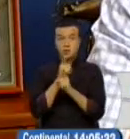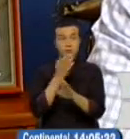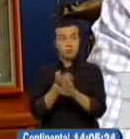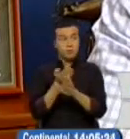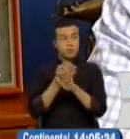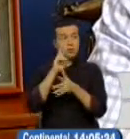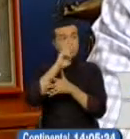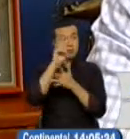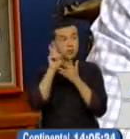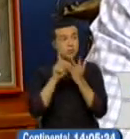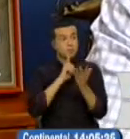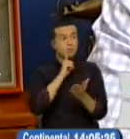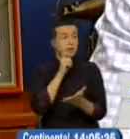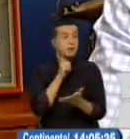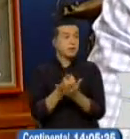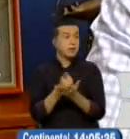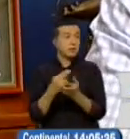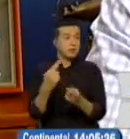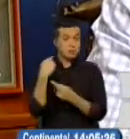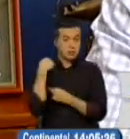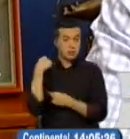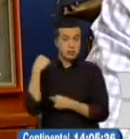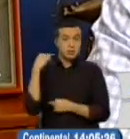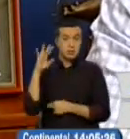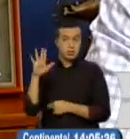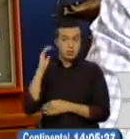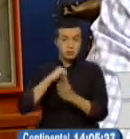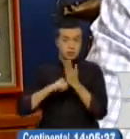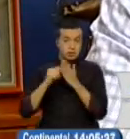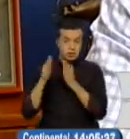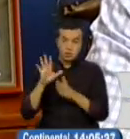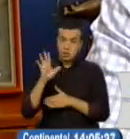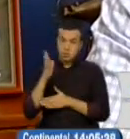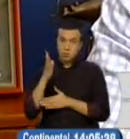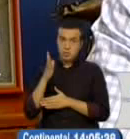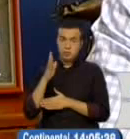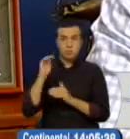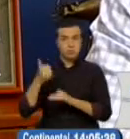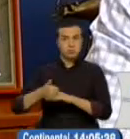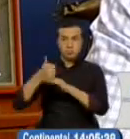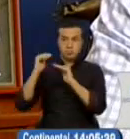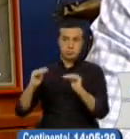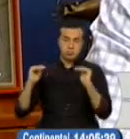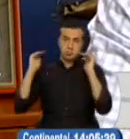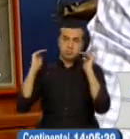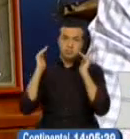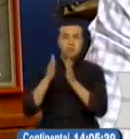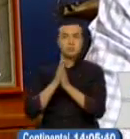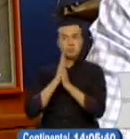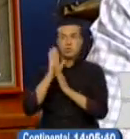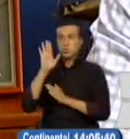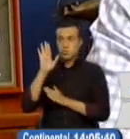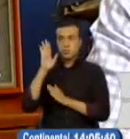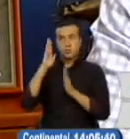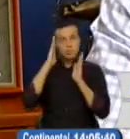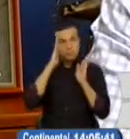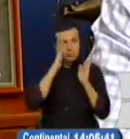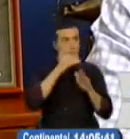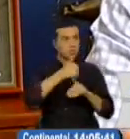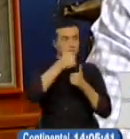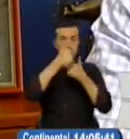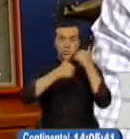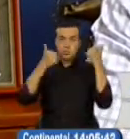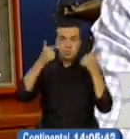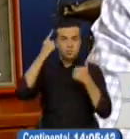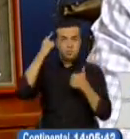mesa estos temas, que si bien es cierto no son de responsabilidad directa de la señora ministra, pero al ser nuestra más alta autoridad vamos a pedir que ella abogue ante las demás autoridades